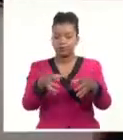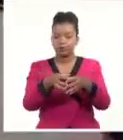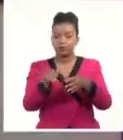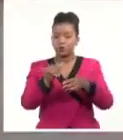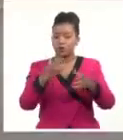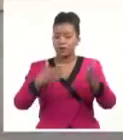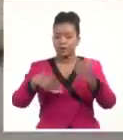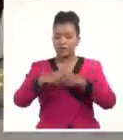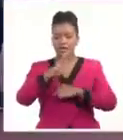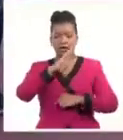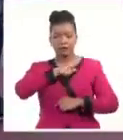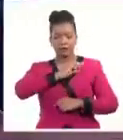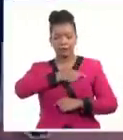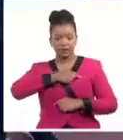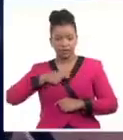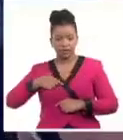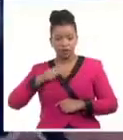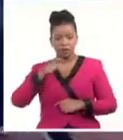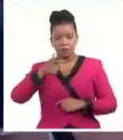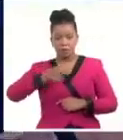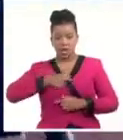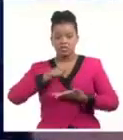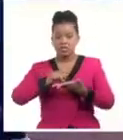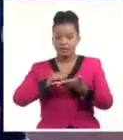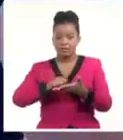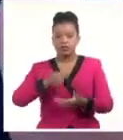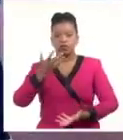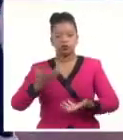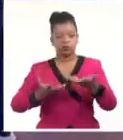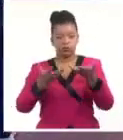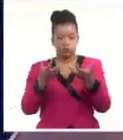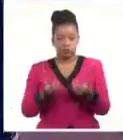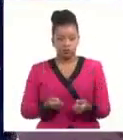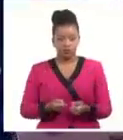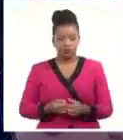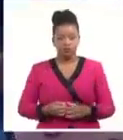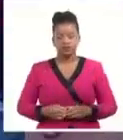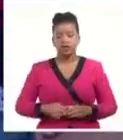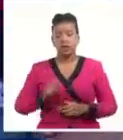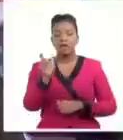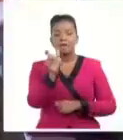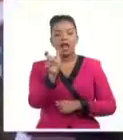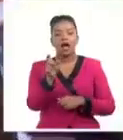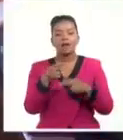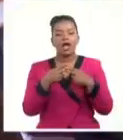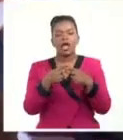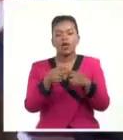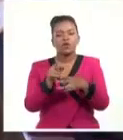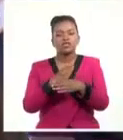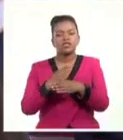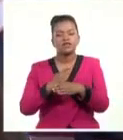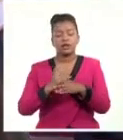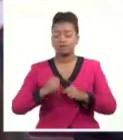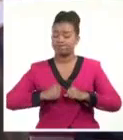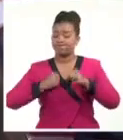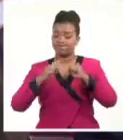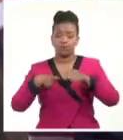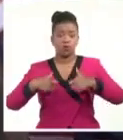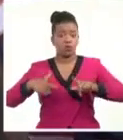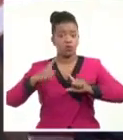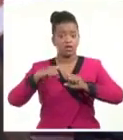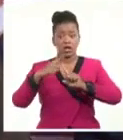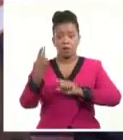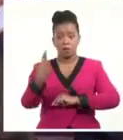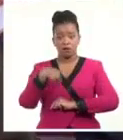del Interior con su medalla de servicio distinguido. La palabra héroe para nosotros es muy grande. Nosotros cumplimos con la tarea que nos dio la revolución,